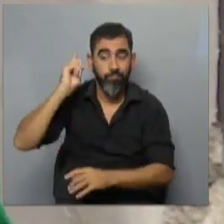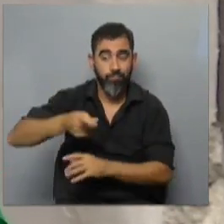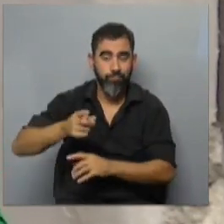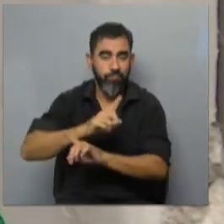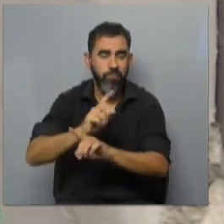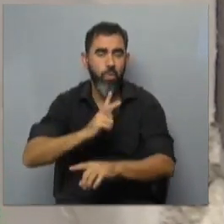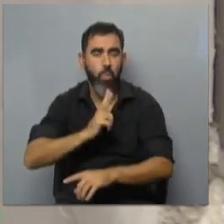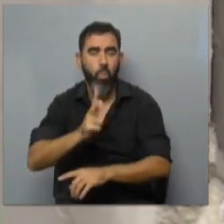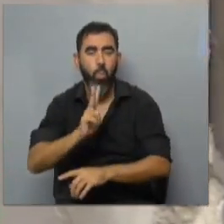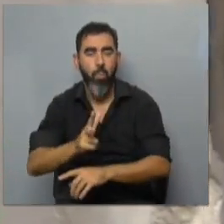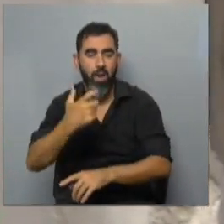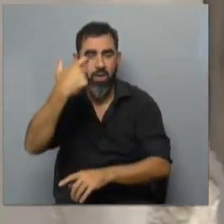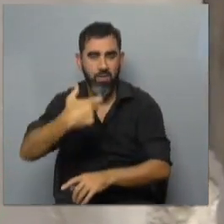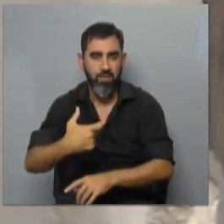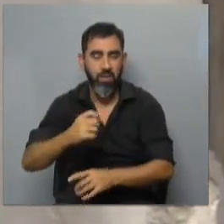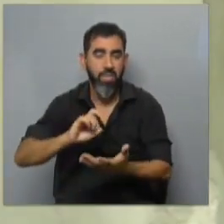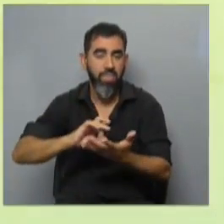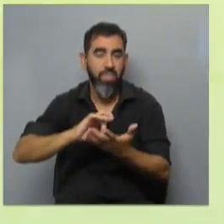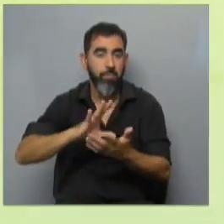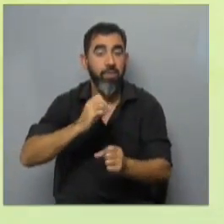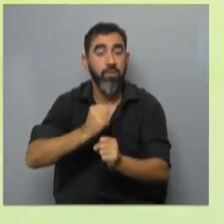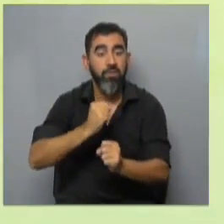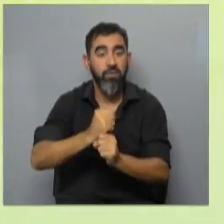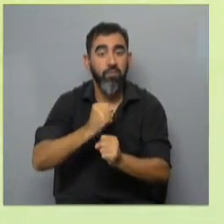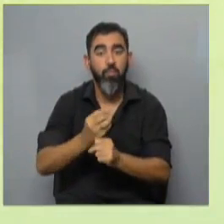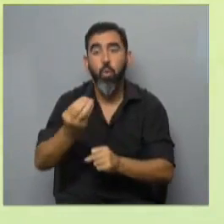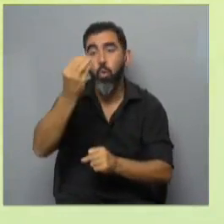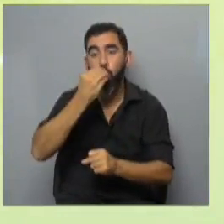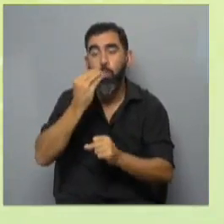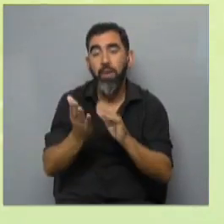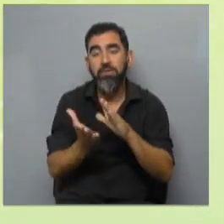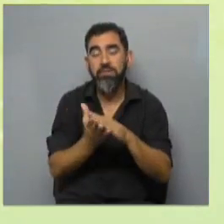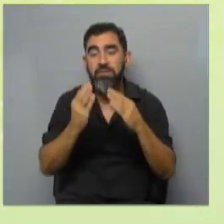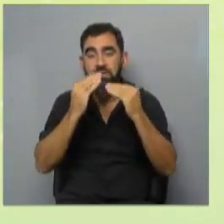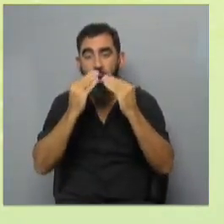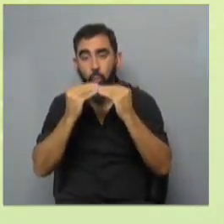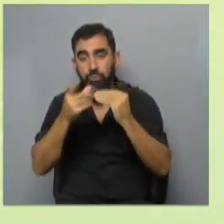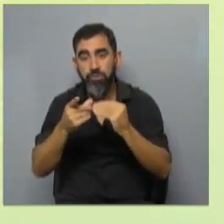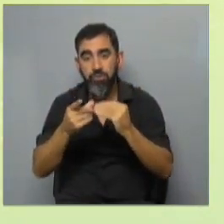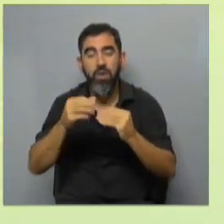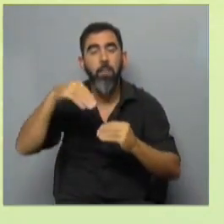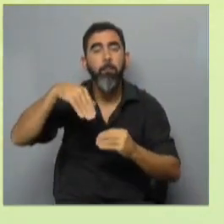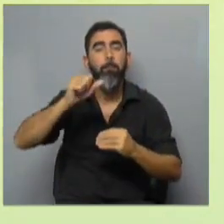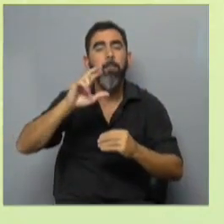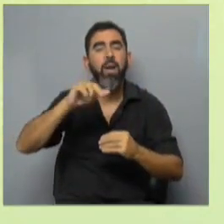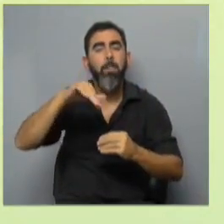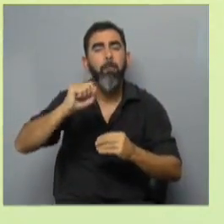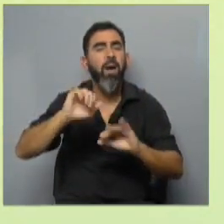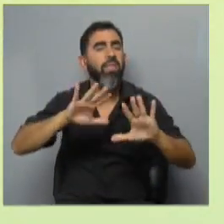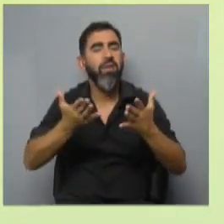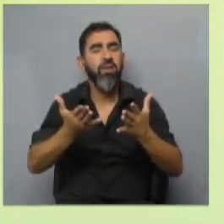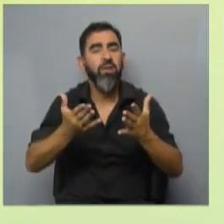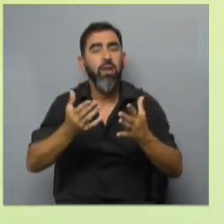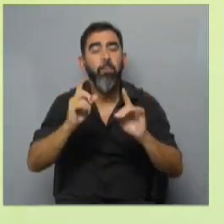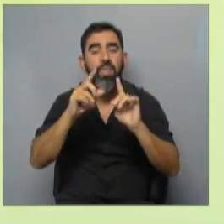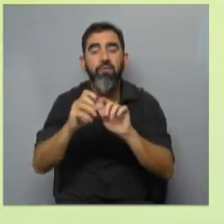inhumana para nosotros describiendo un trabajador que por comer un sandwich de merma y cuando hablamos de merma hablamos un sánguche que está